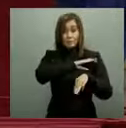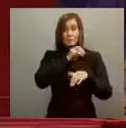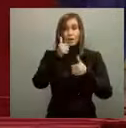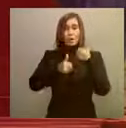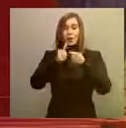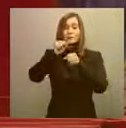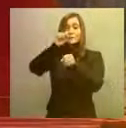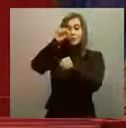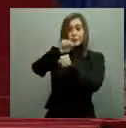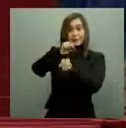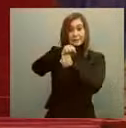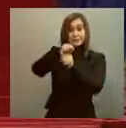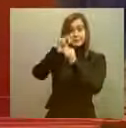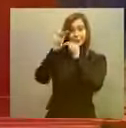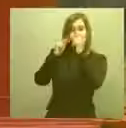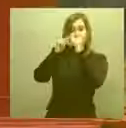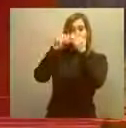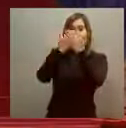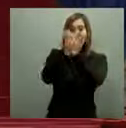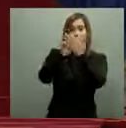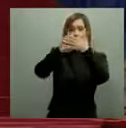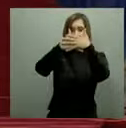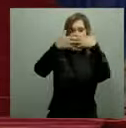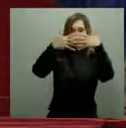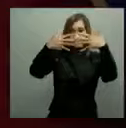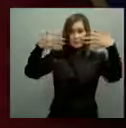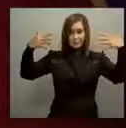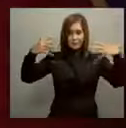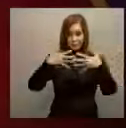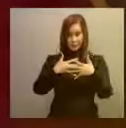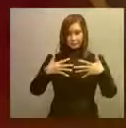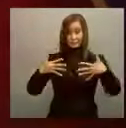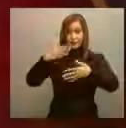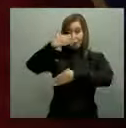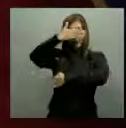de construcción de la verja perimetral y tecnológica con la frontera de Haití.